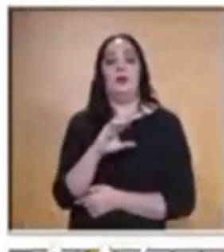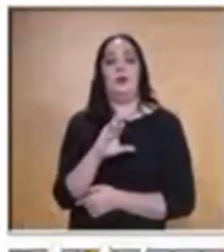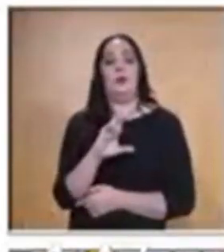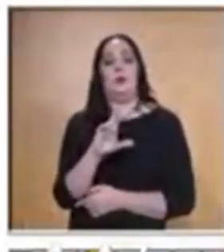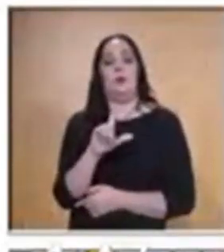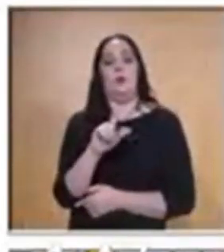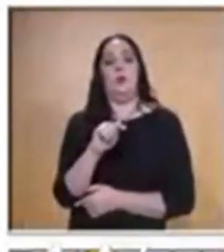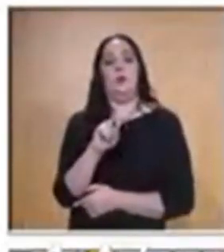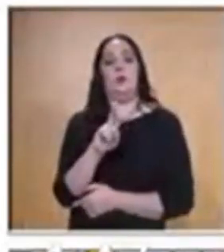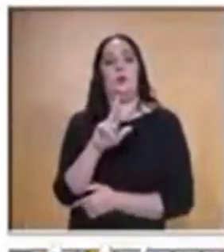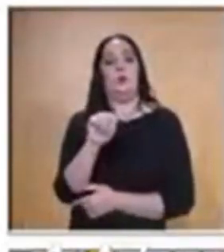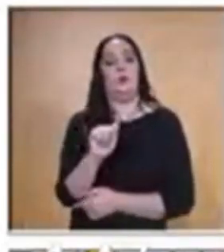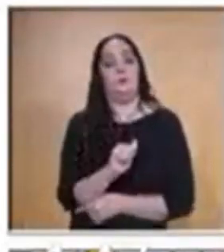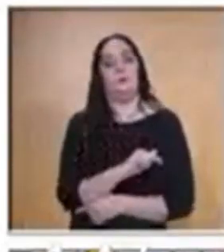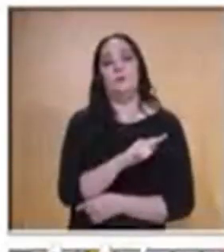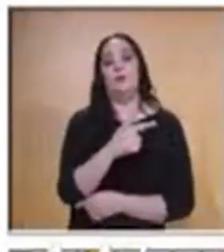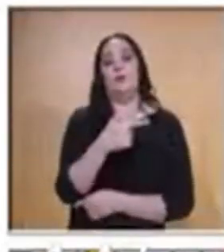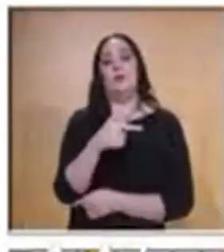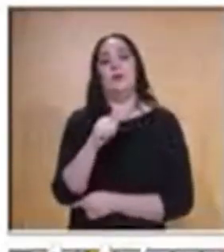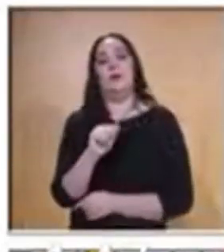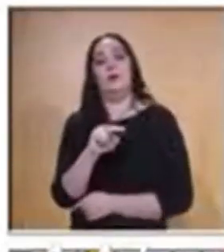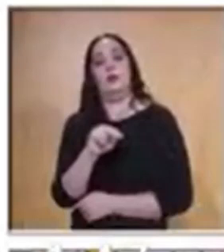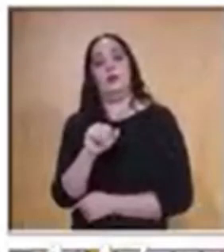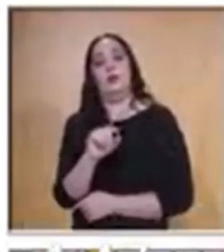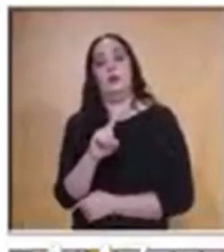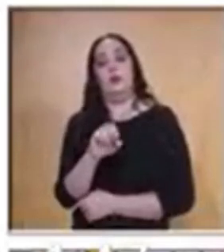con la ganadería,